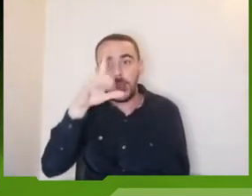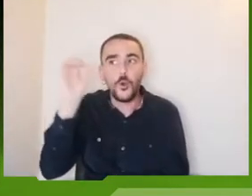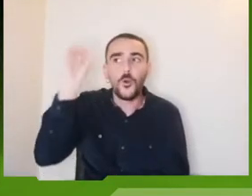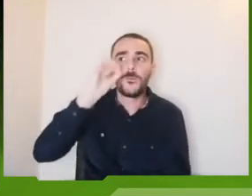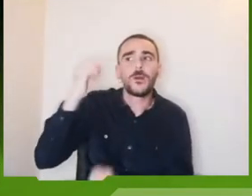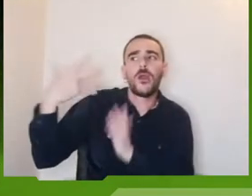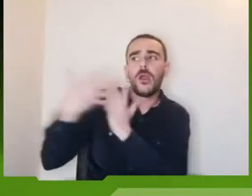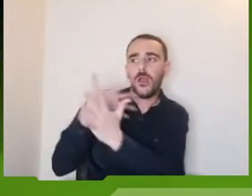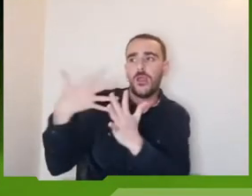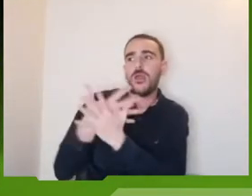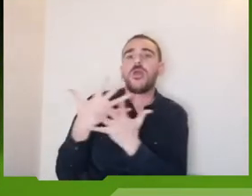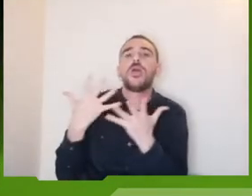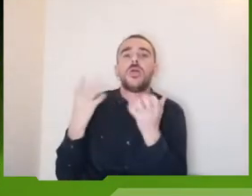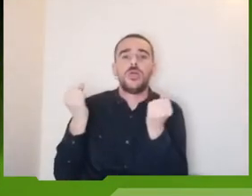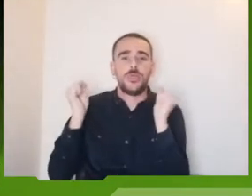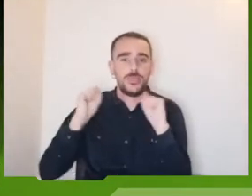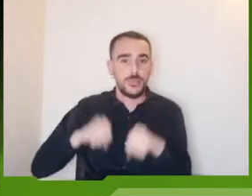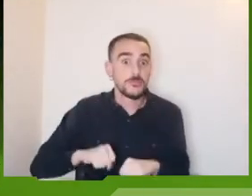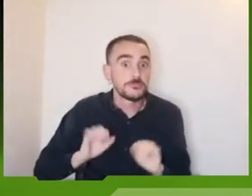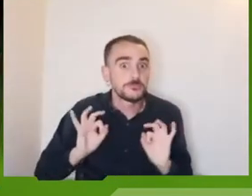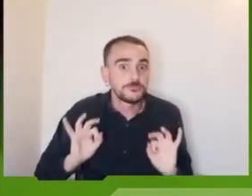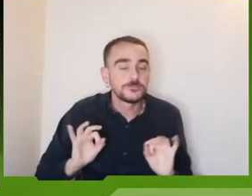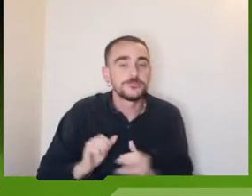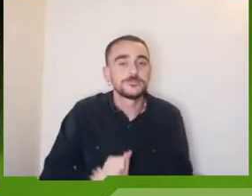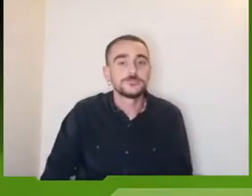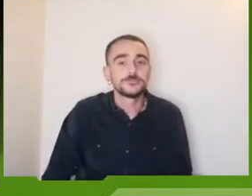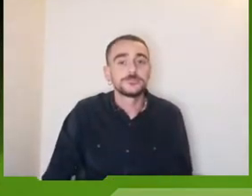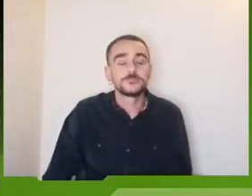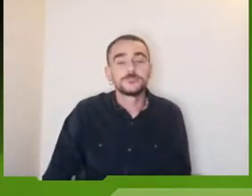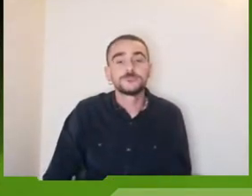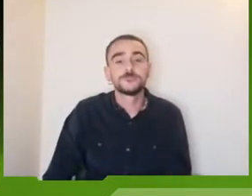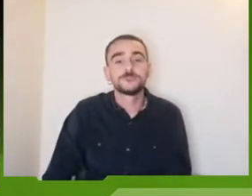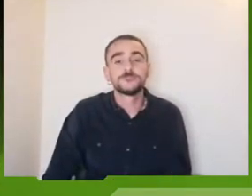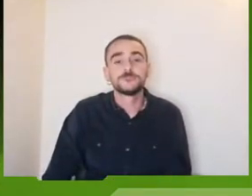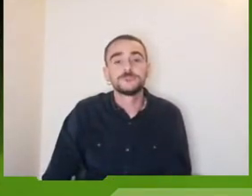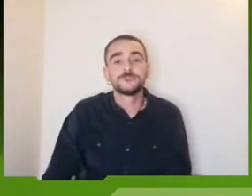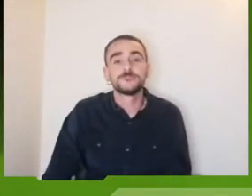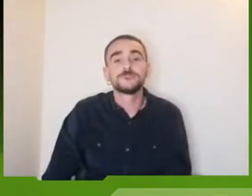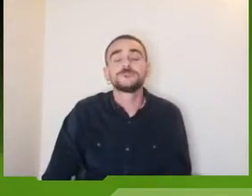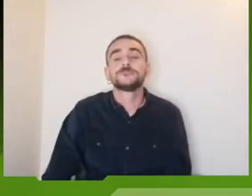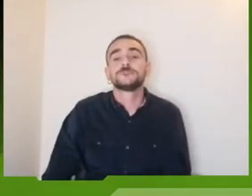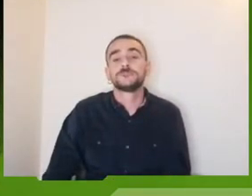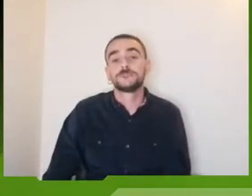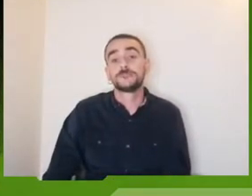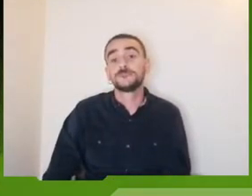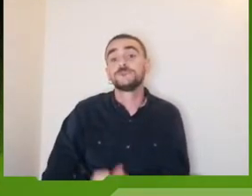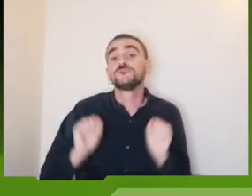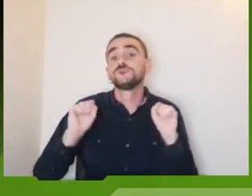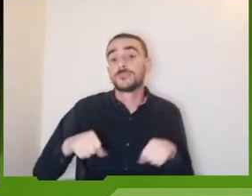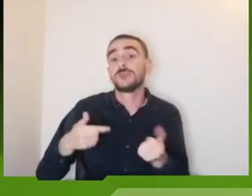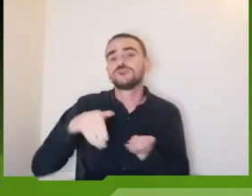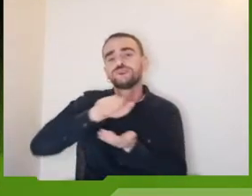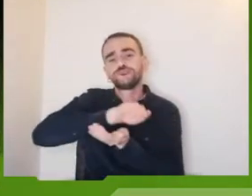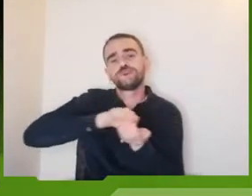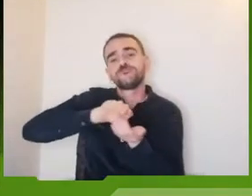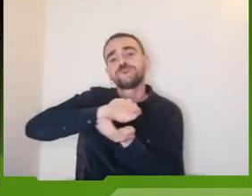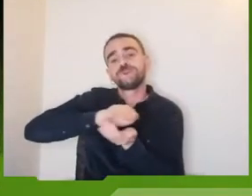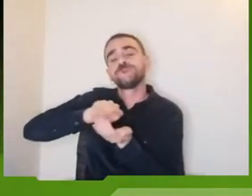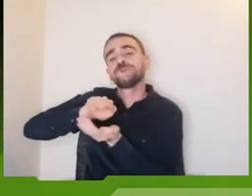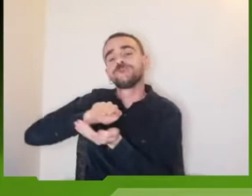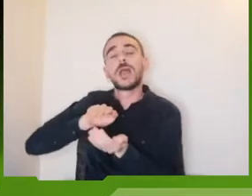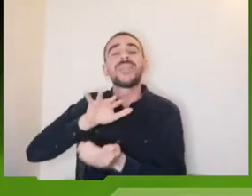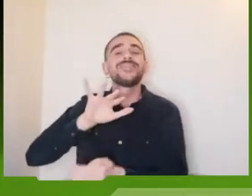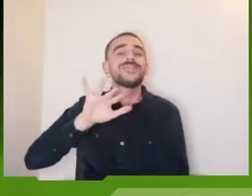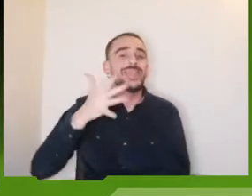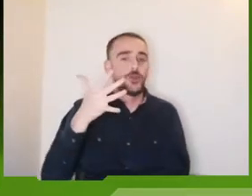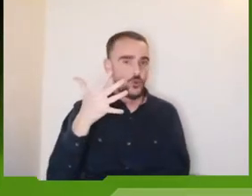de croquetas es lo que os digo, no, no sé. Vale, he hecho cinco. Hago la última, ¿vale? Y las vamos a